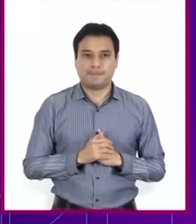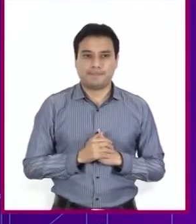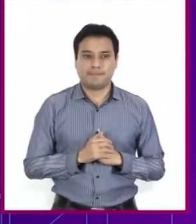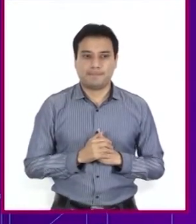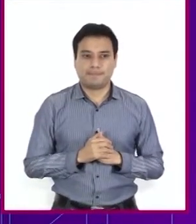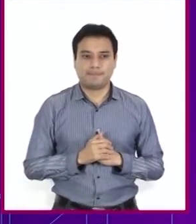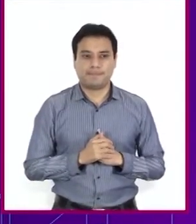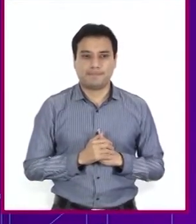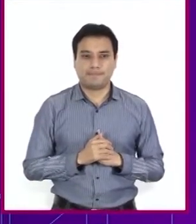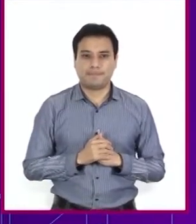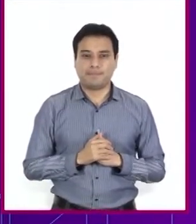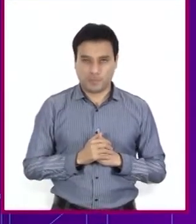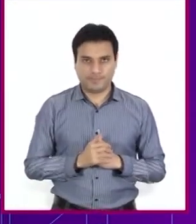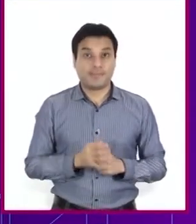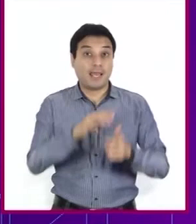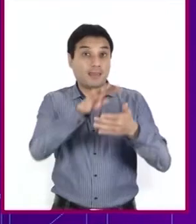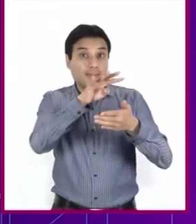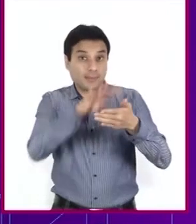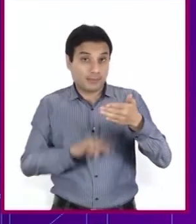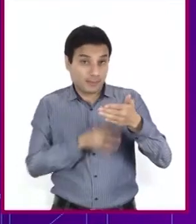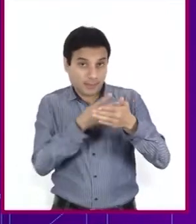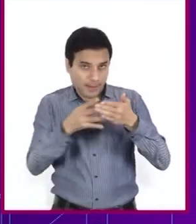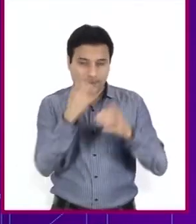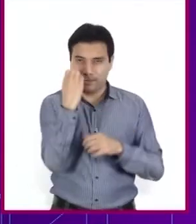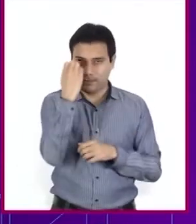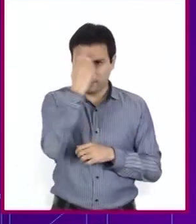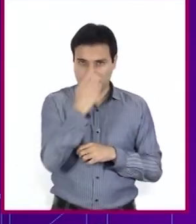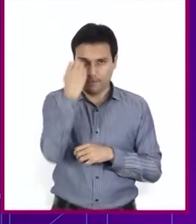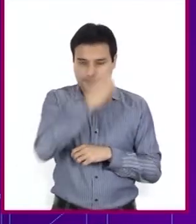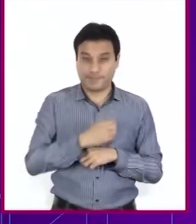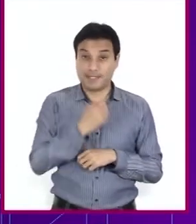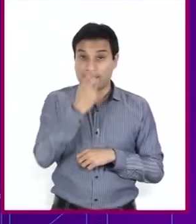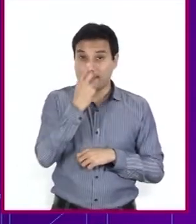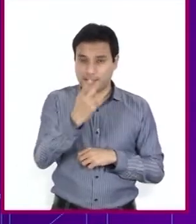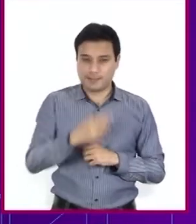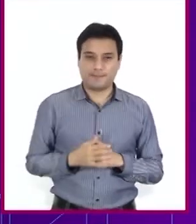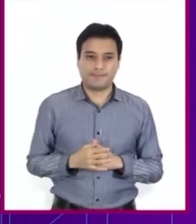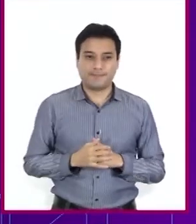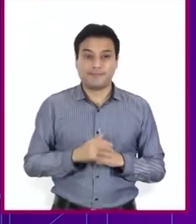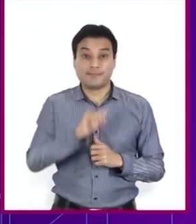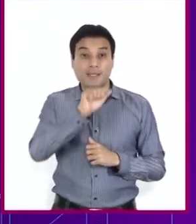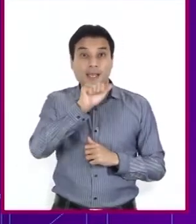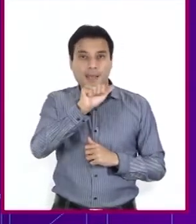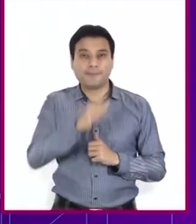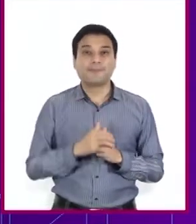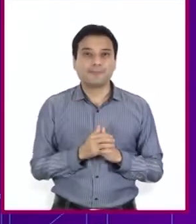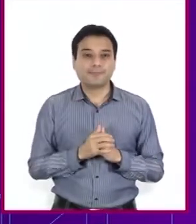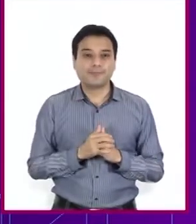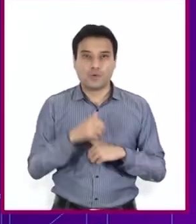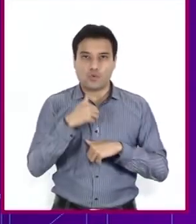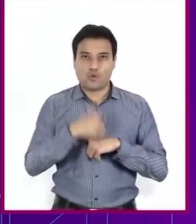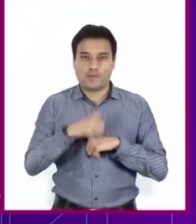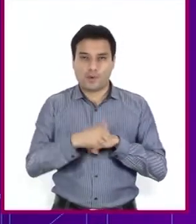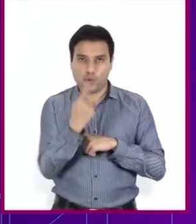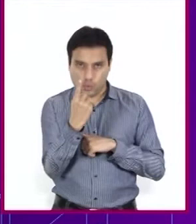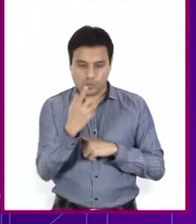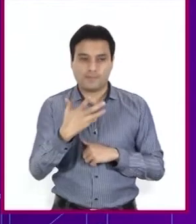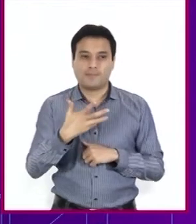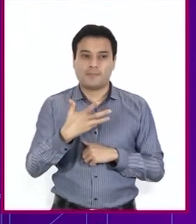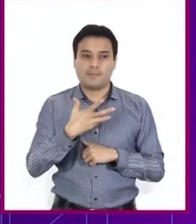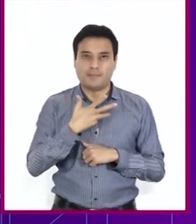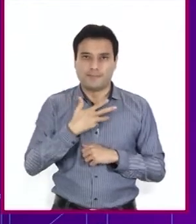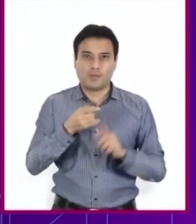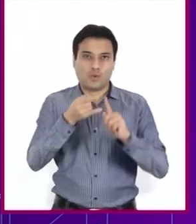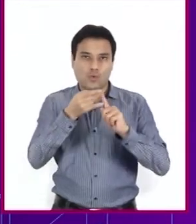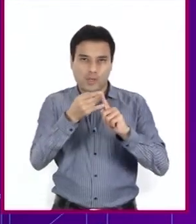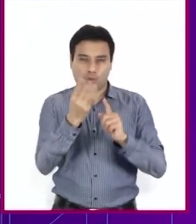Trabajemos con los datos de la tabla, en donde se observa que, inciso A, la figura 1 tiene 3 cuadros.